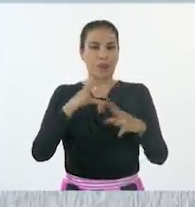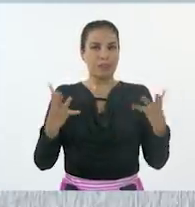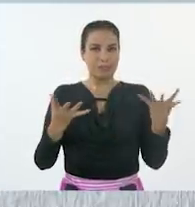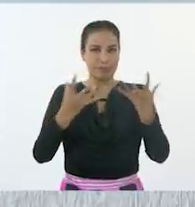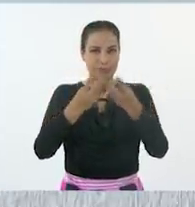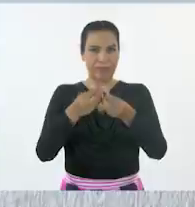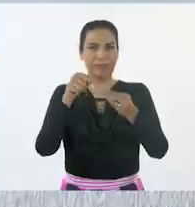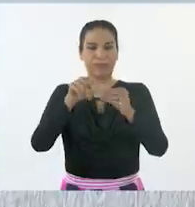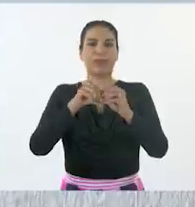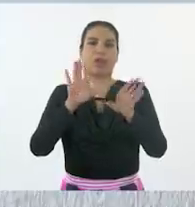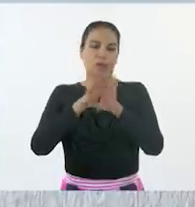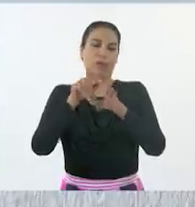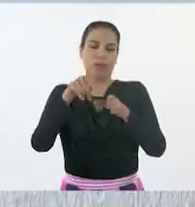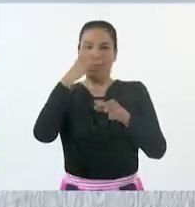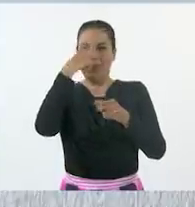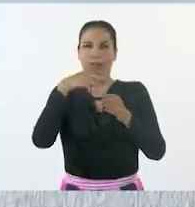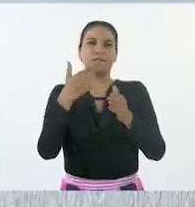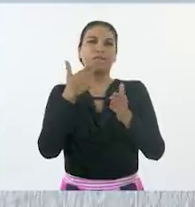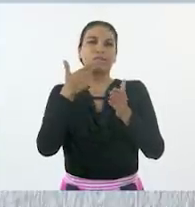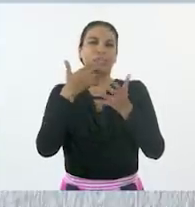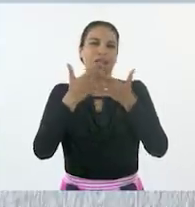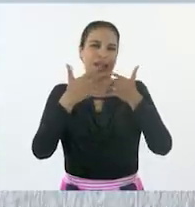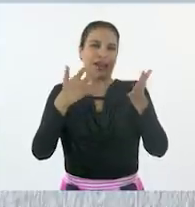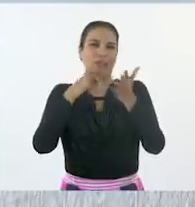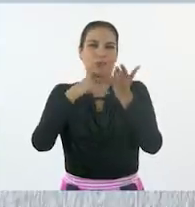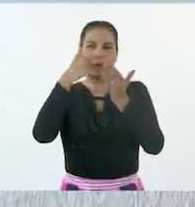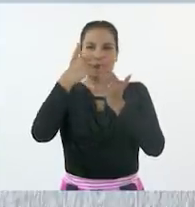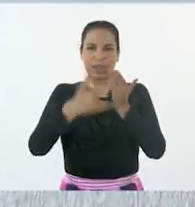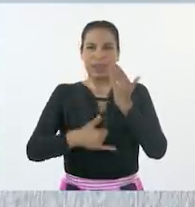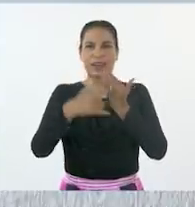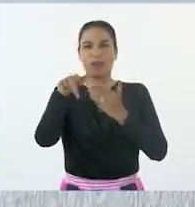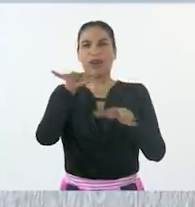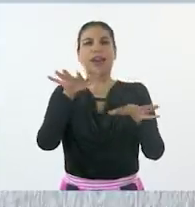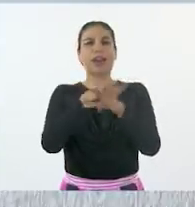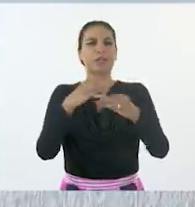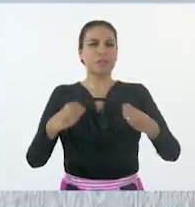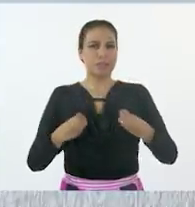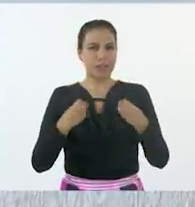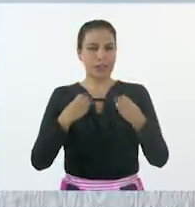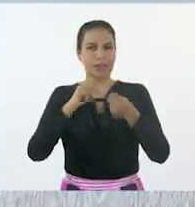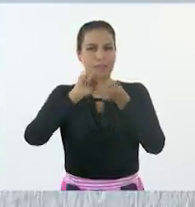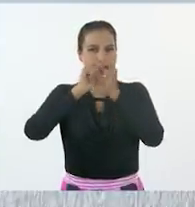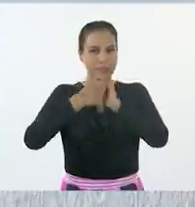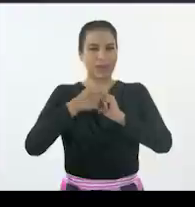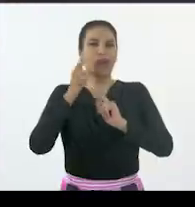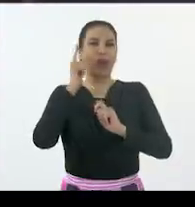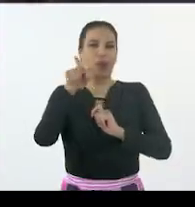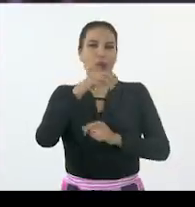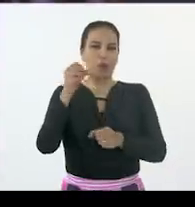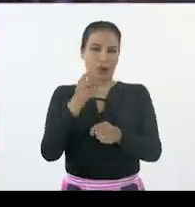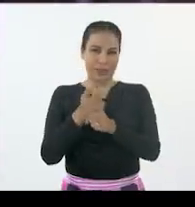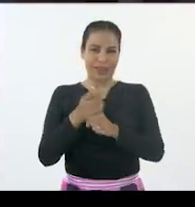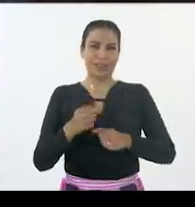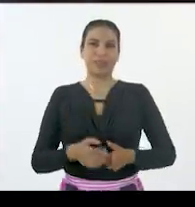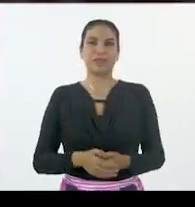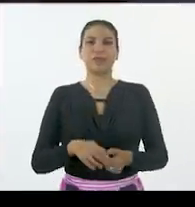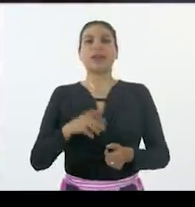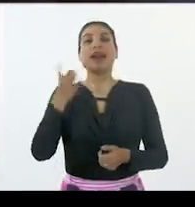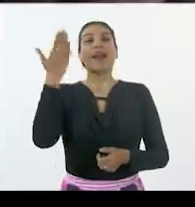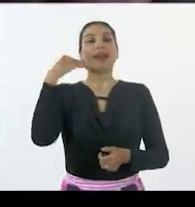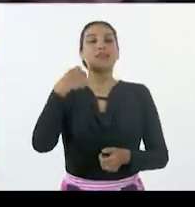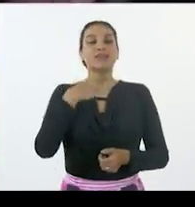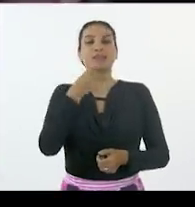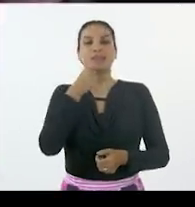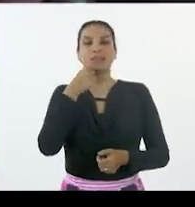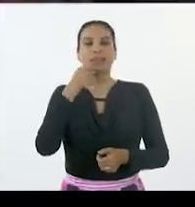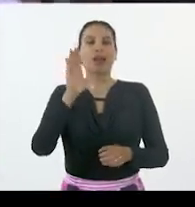parte de este gran proyecto y en verdad les cambia la vida. Dense la oportunidad. Cuando era pequeña,